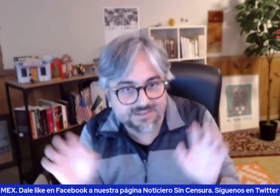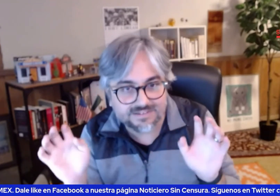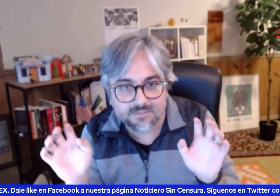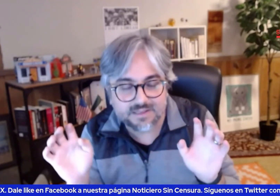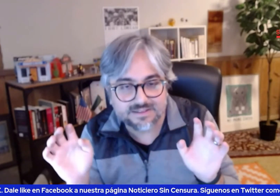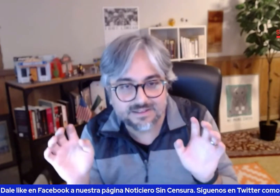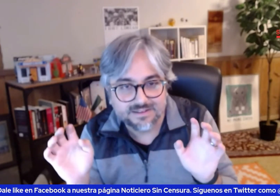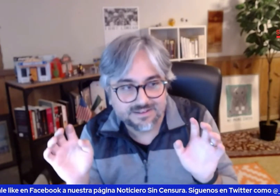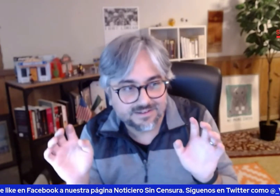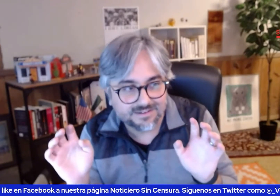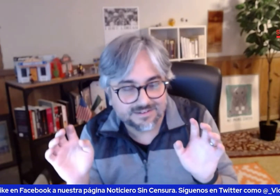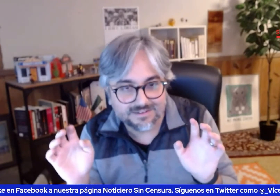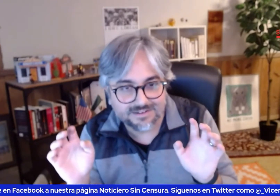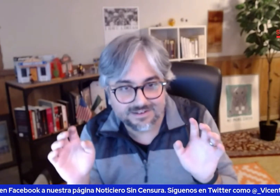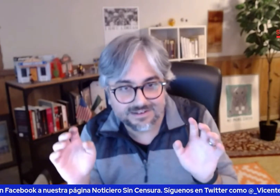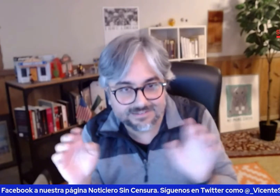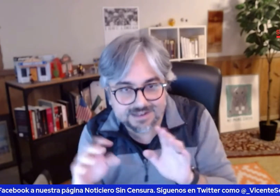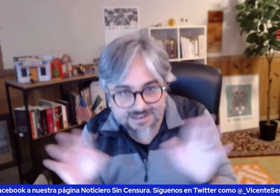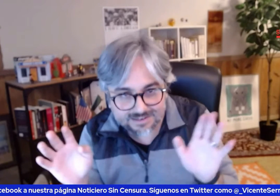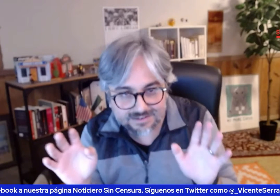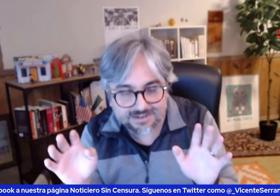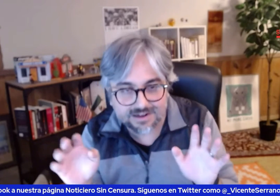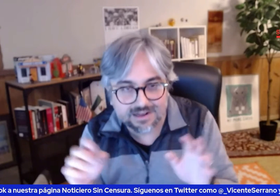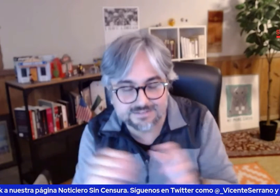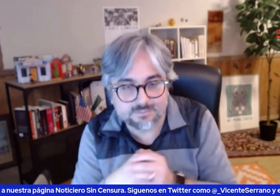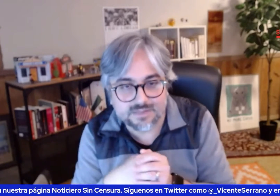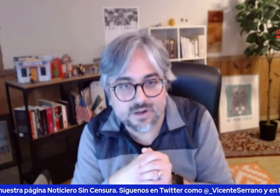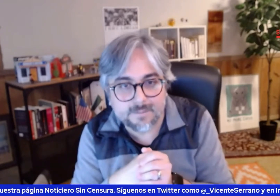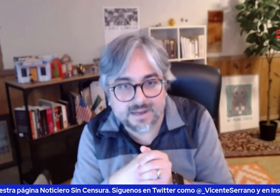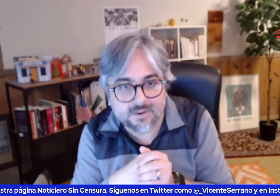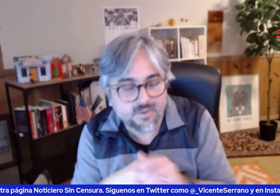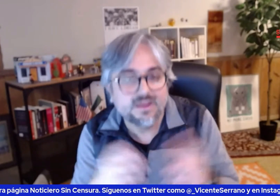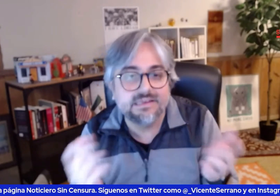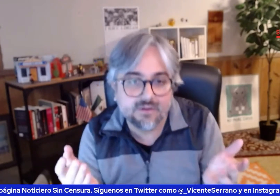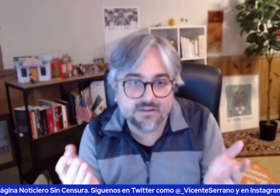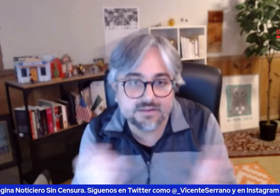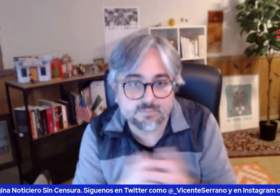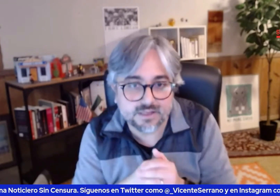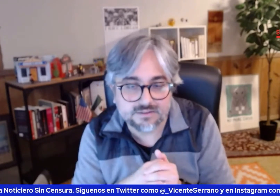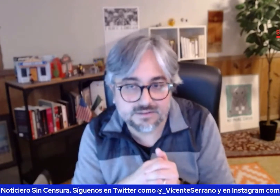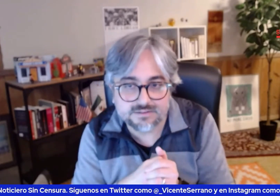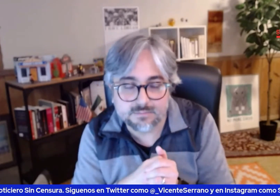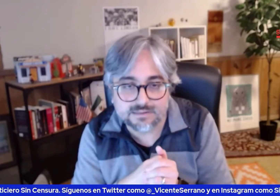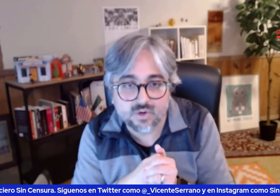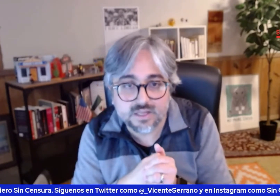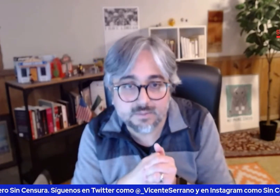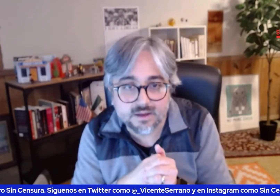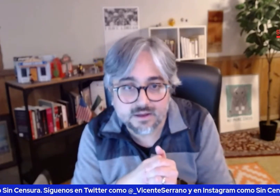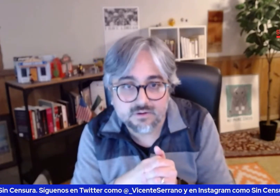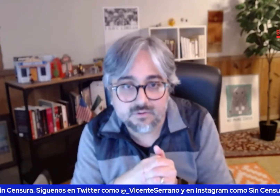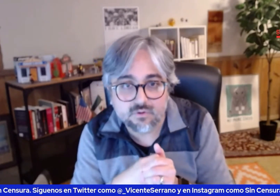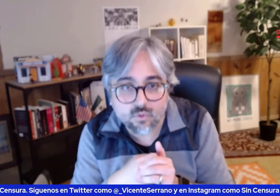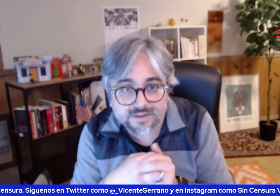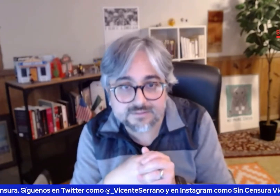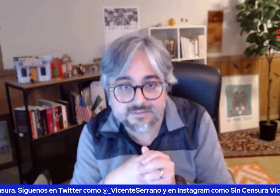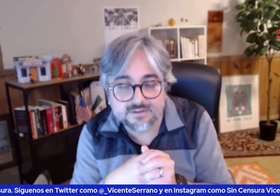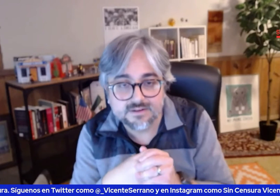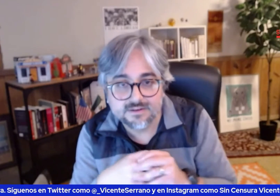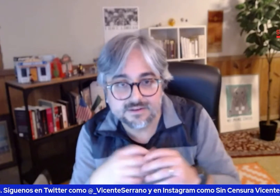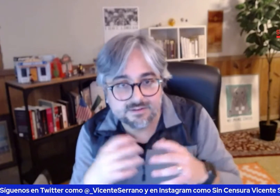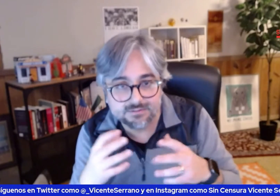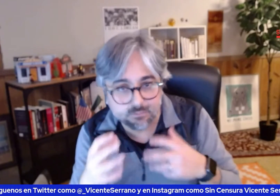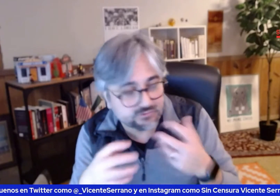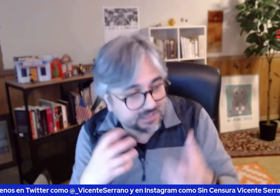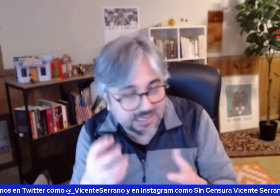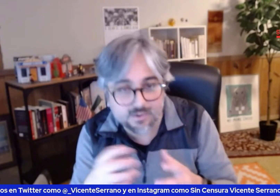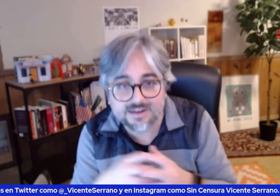simple y sencillamente le están aceptando un amparo y se lo acepta, dice Marta Olivia, un juez